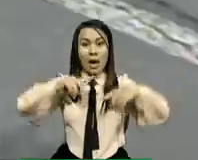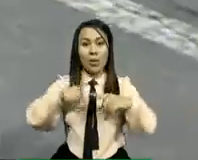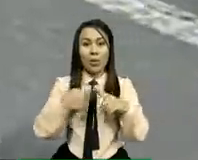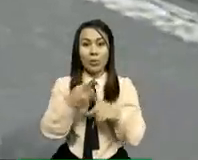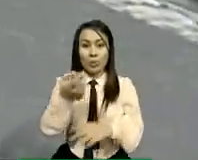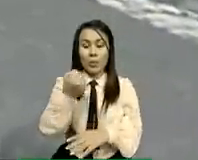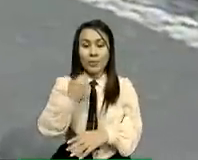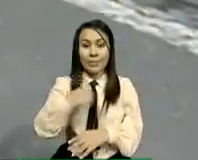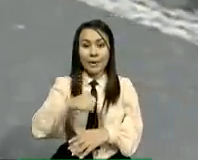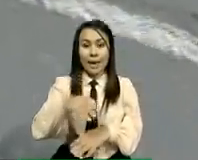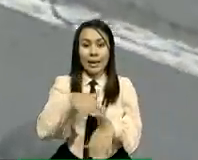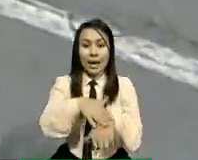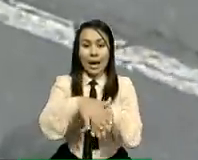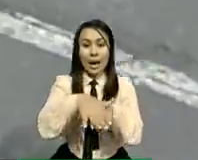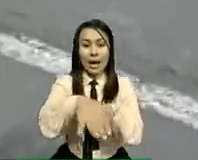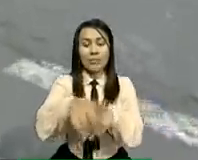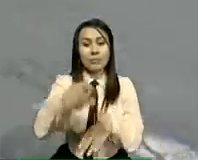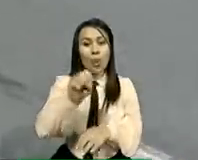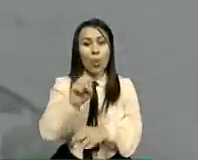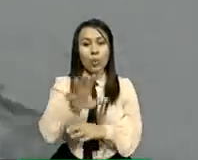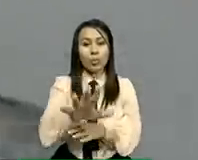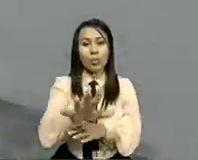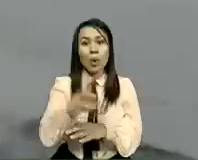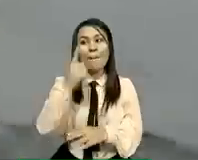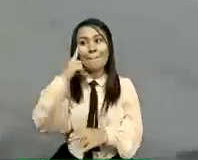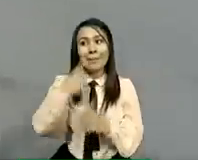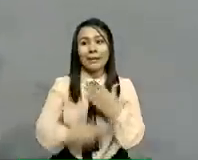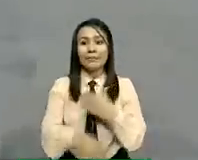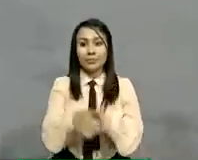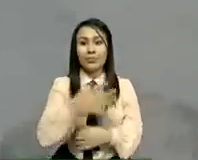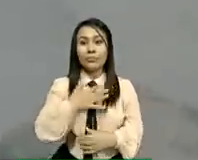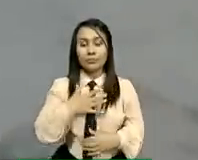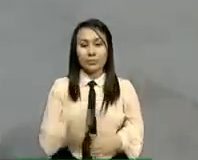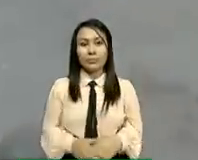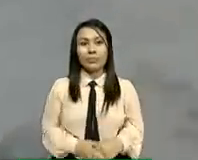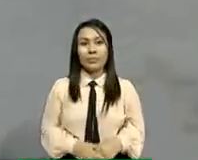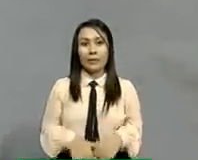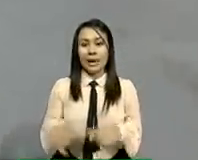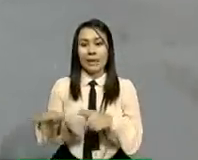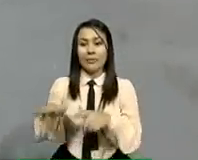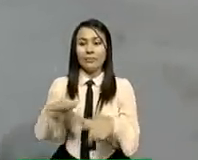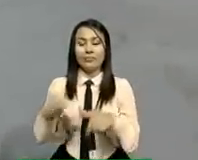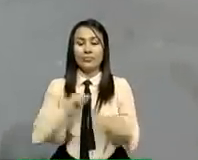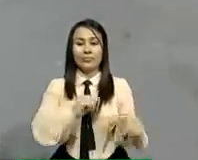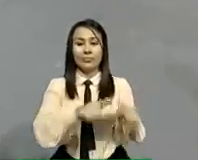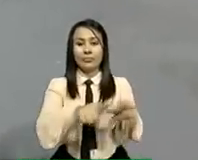del país, encienda las luces, y si usted está en sectores de